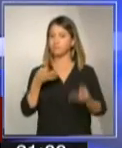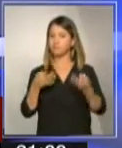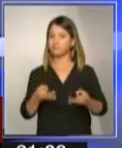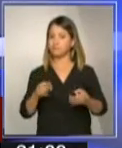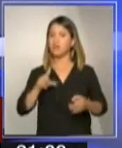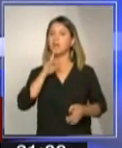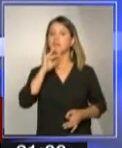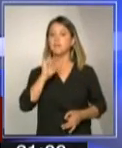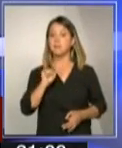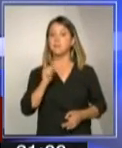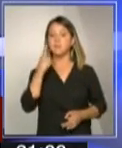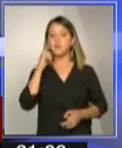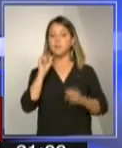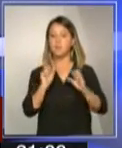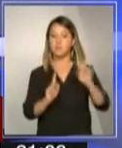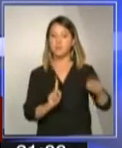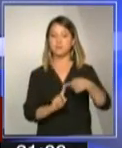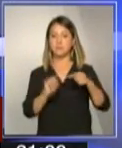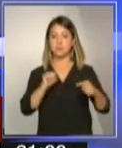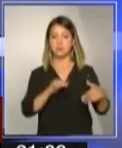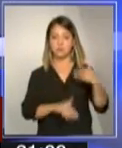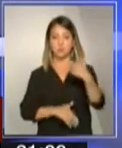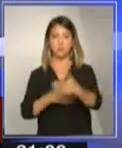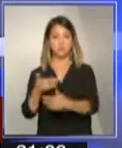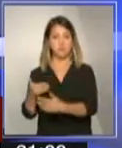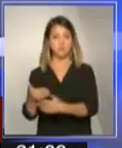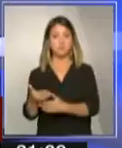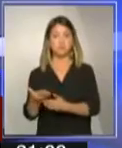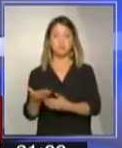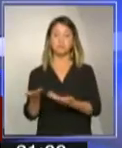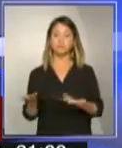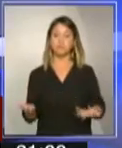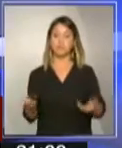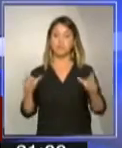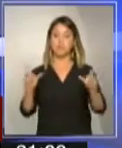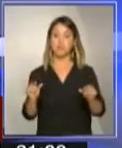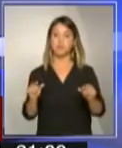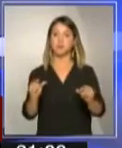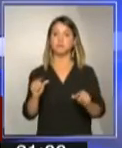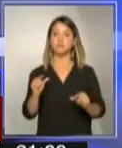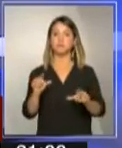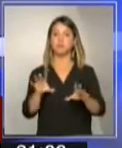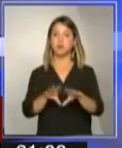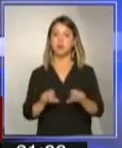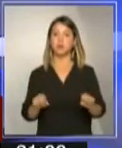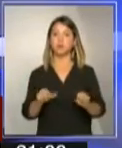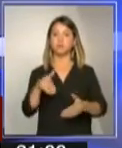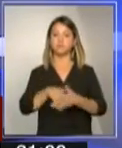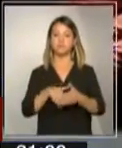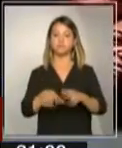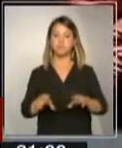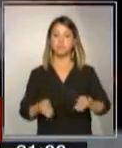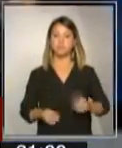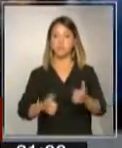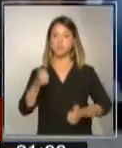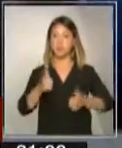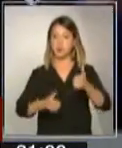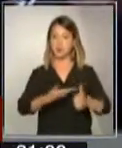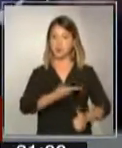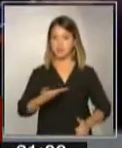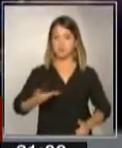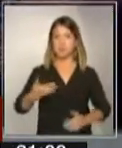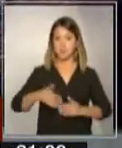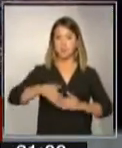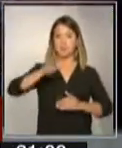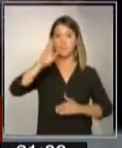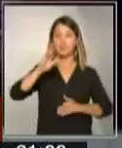necesarias para participar de este proceso, es la baja adhesión que marca su nombre en la carrera presidencial. Sobre todo cuando